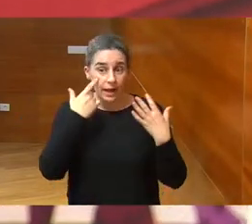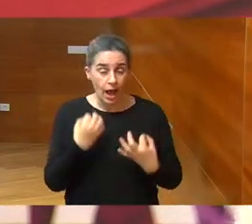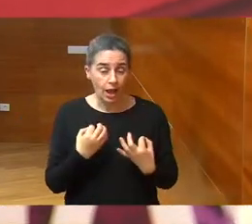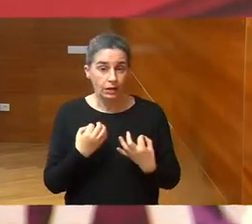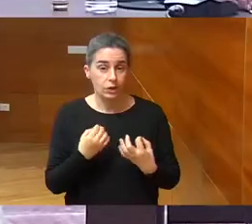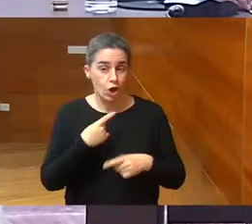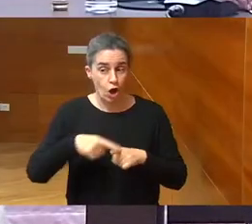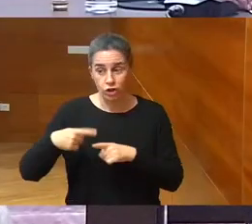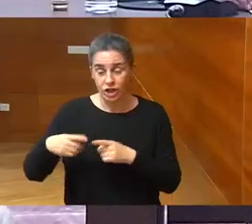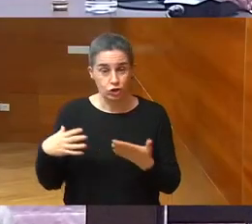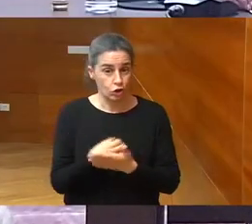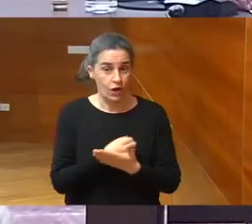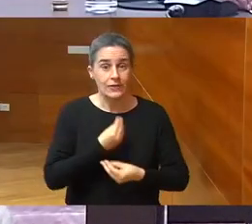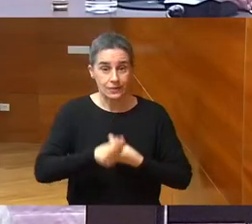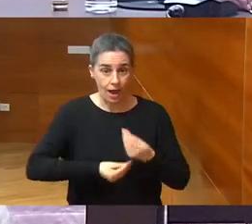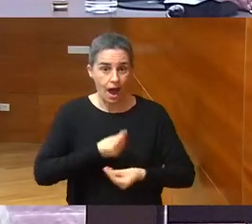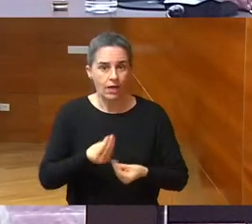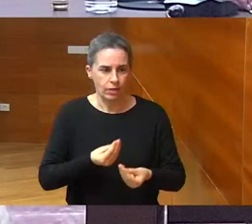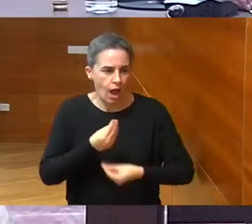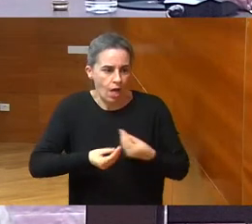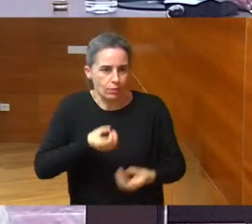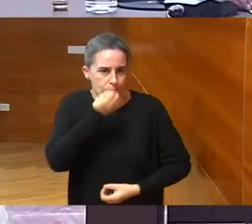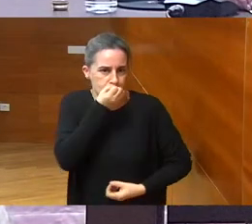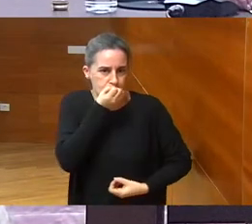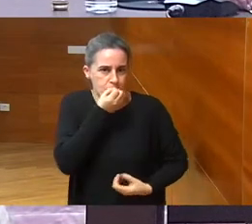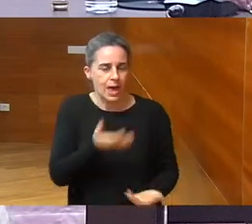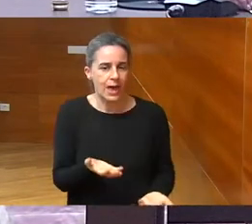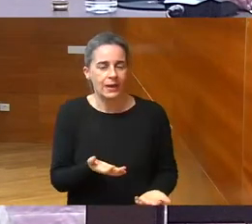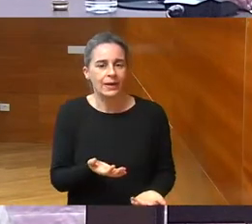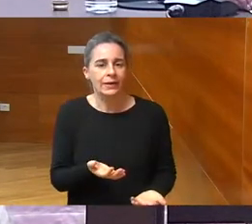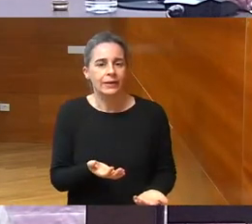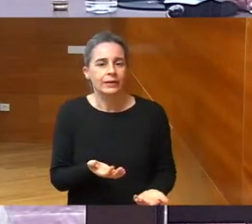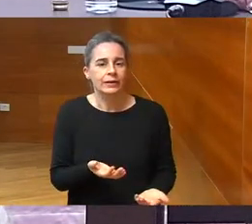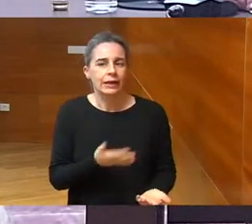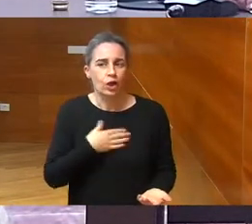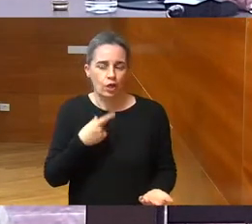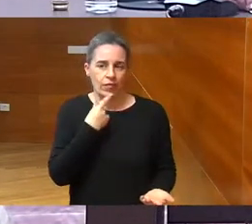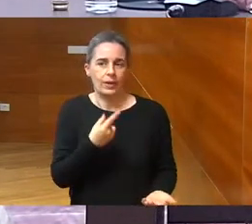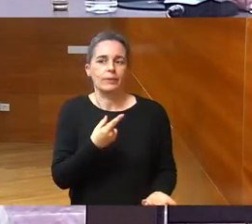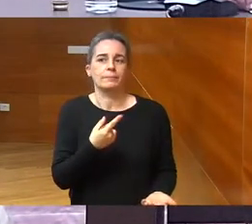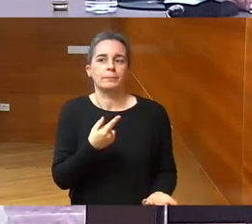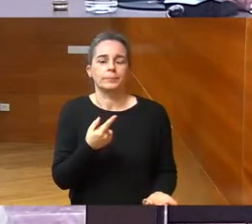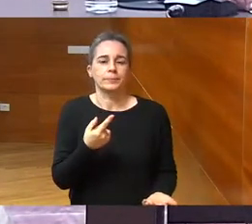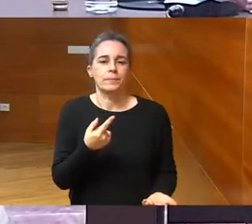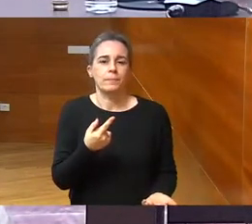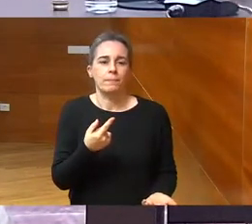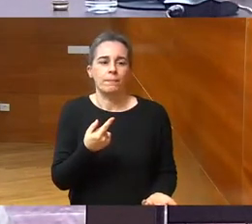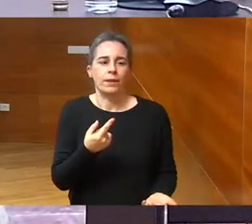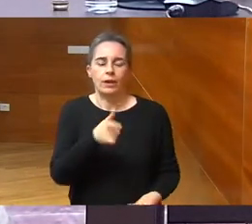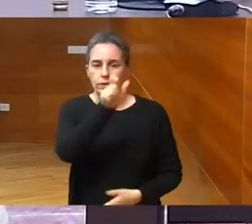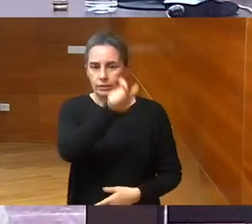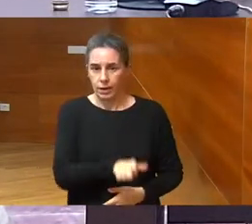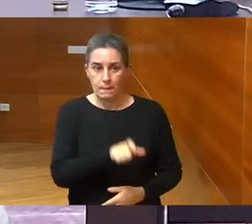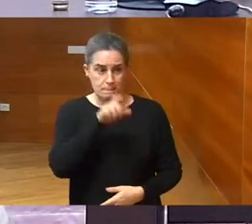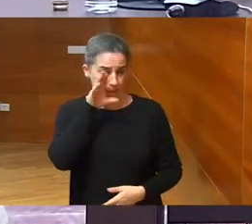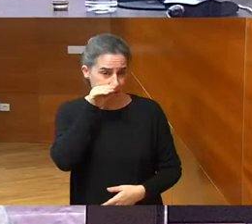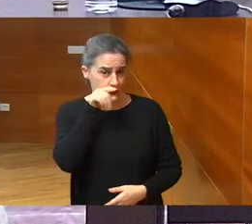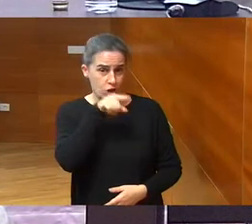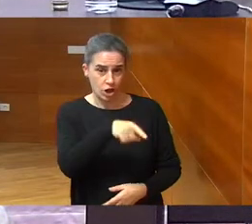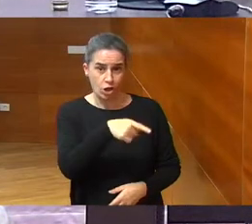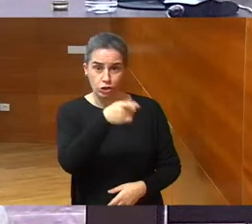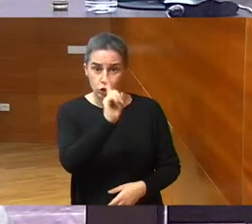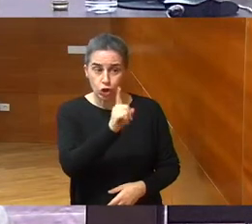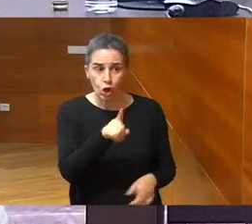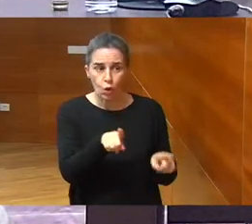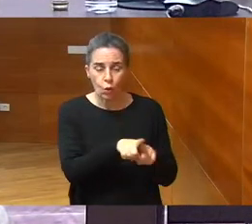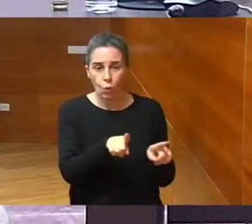bueno estas cosas que facial ven quiero decir entiendo el anuncio de planteaba como